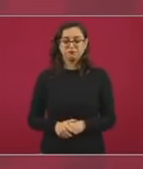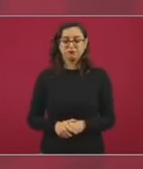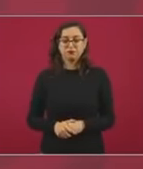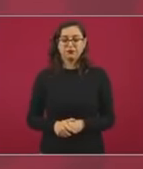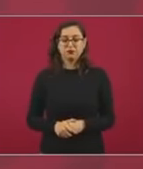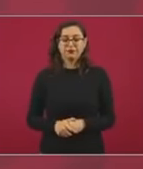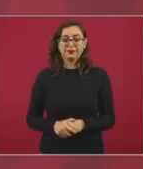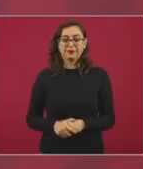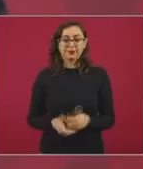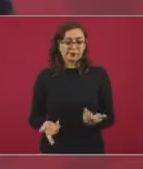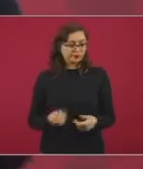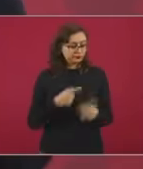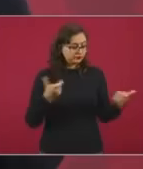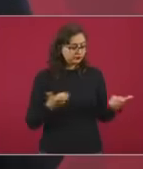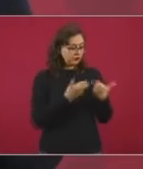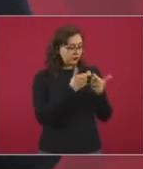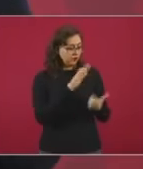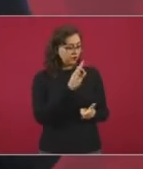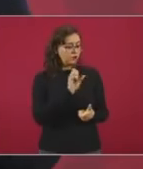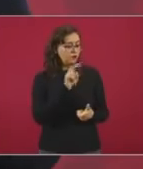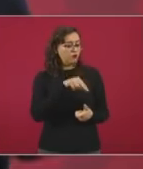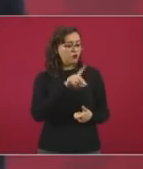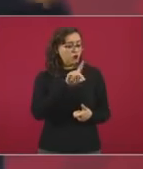¿Y el Fonden qué?